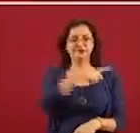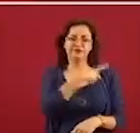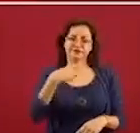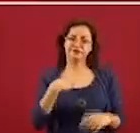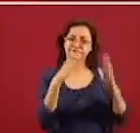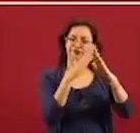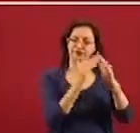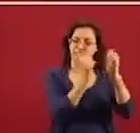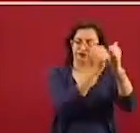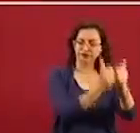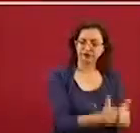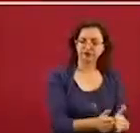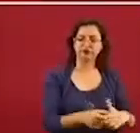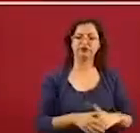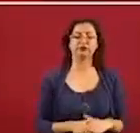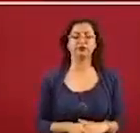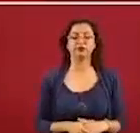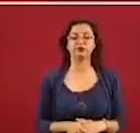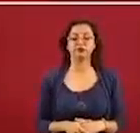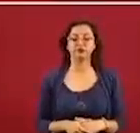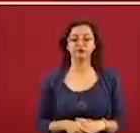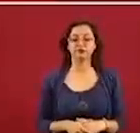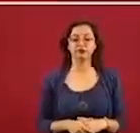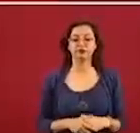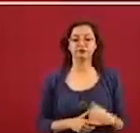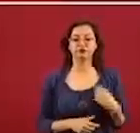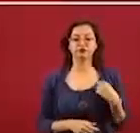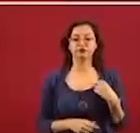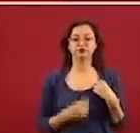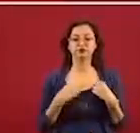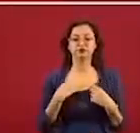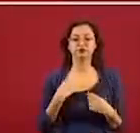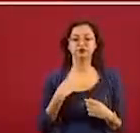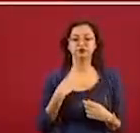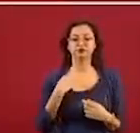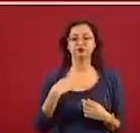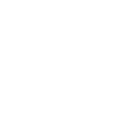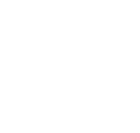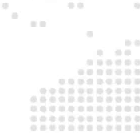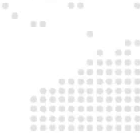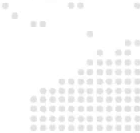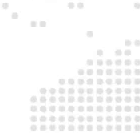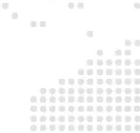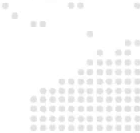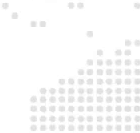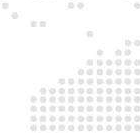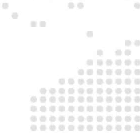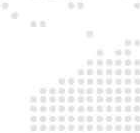Entonces, vamos a continuar con todos estos programas.